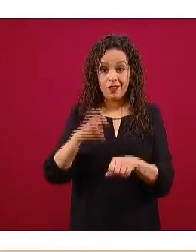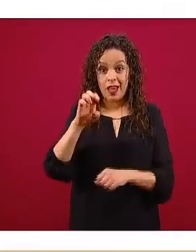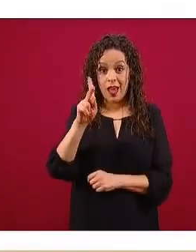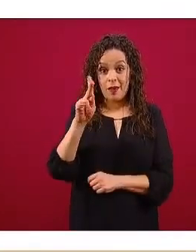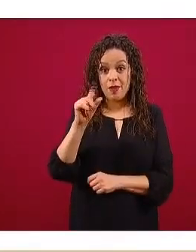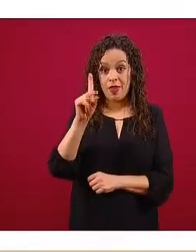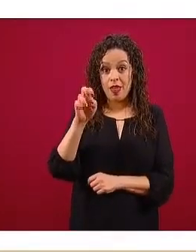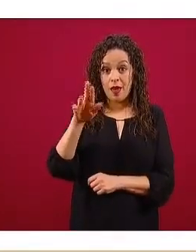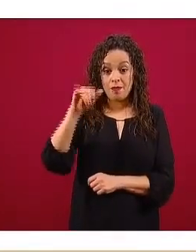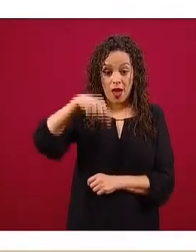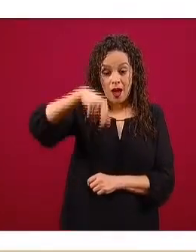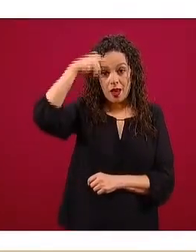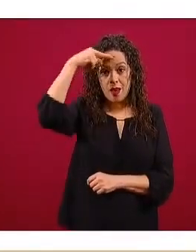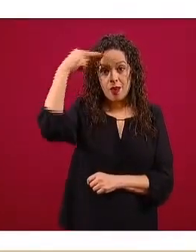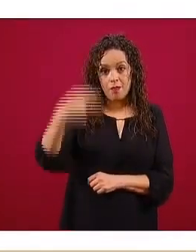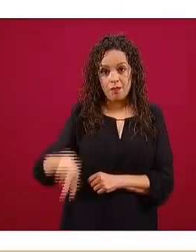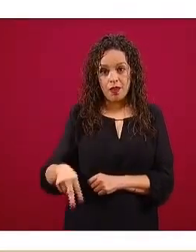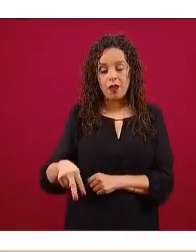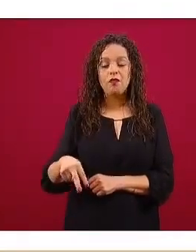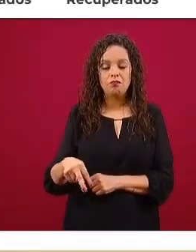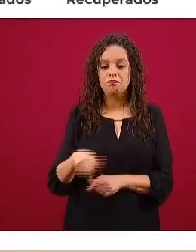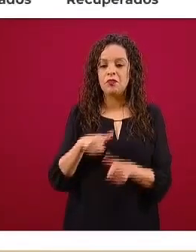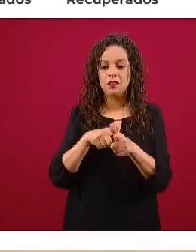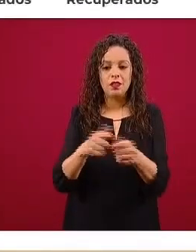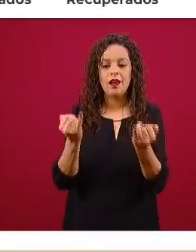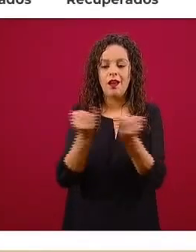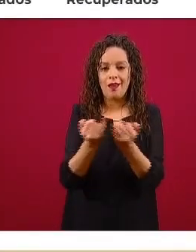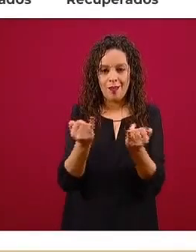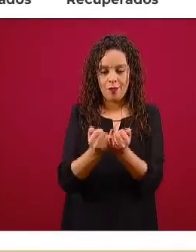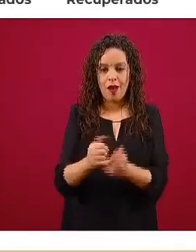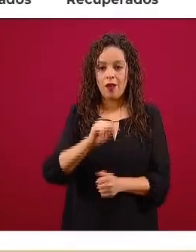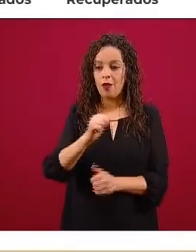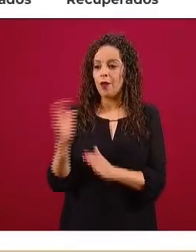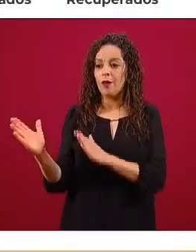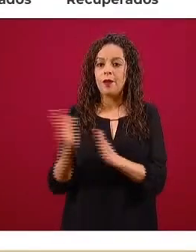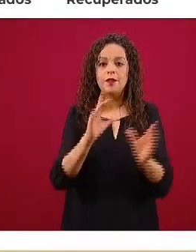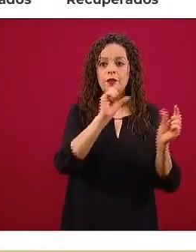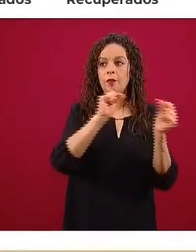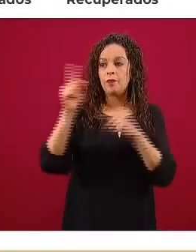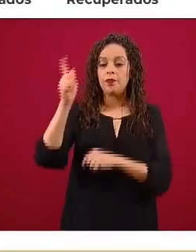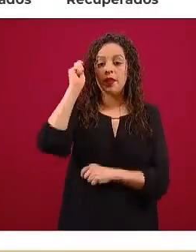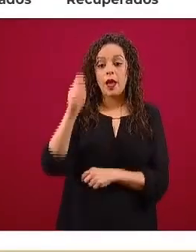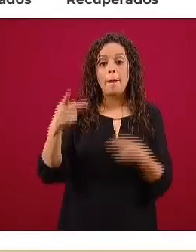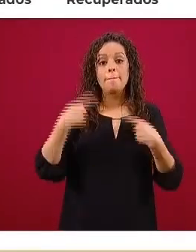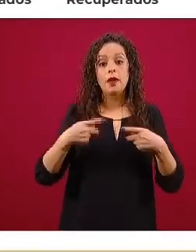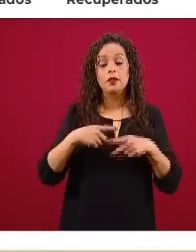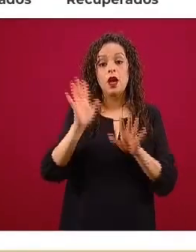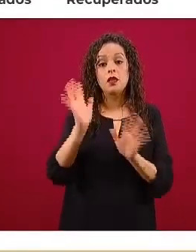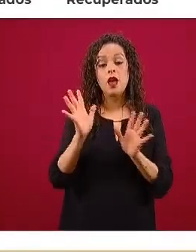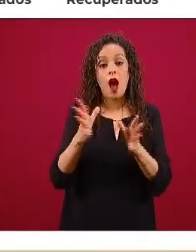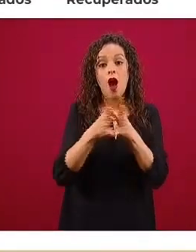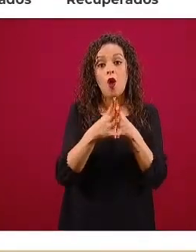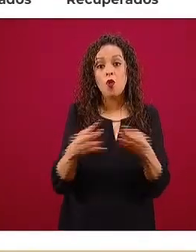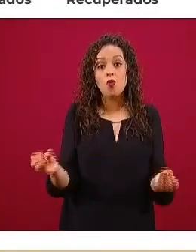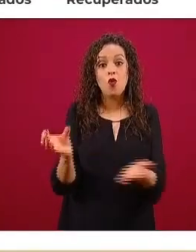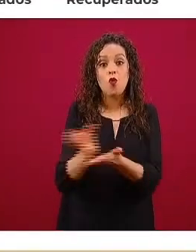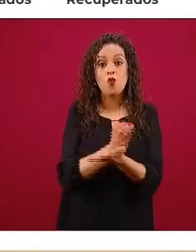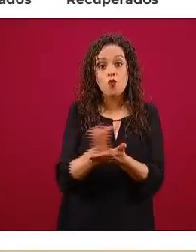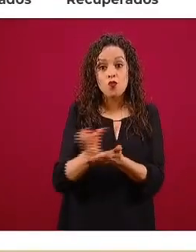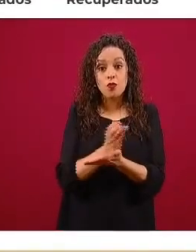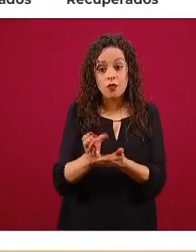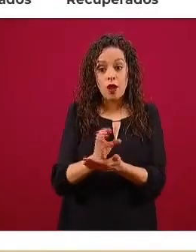México. Veamos la siguiente diapositiva, son los casos recuperados para el día de hoy, aunque el porcentaje es